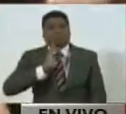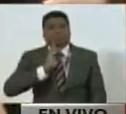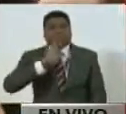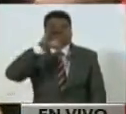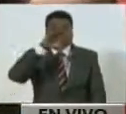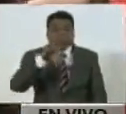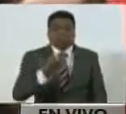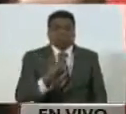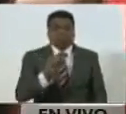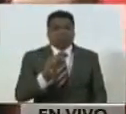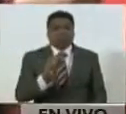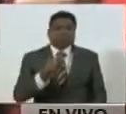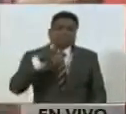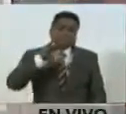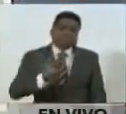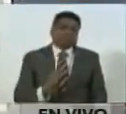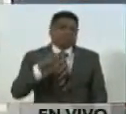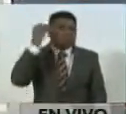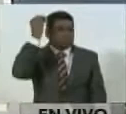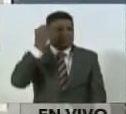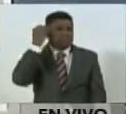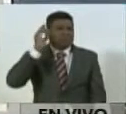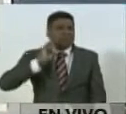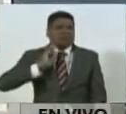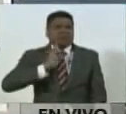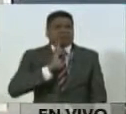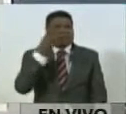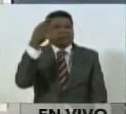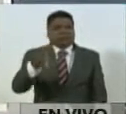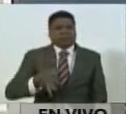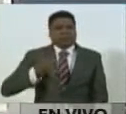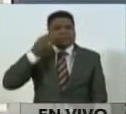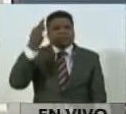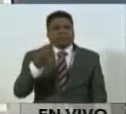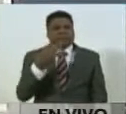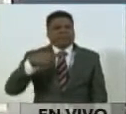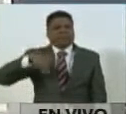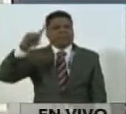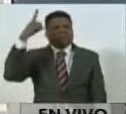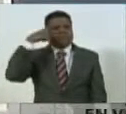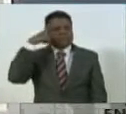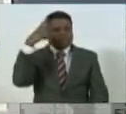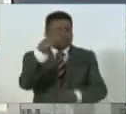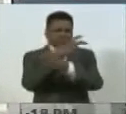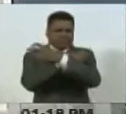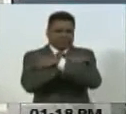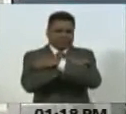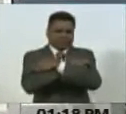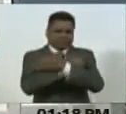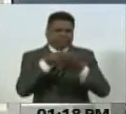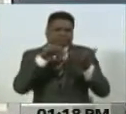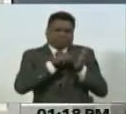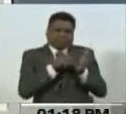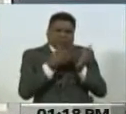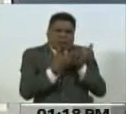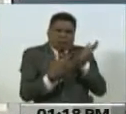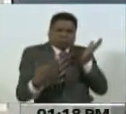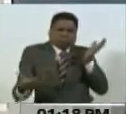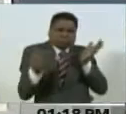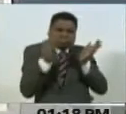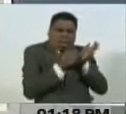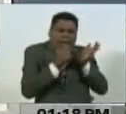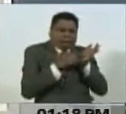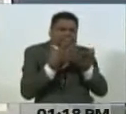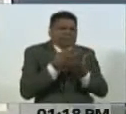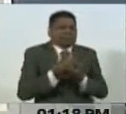retomando y rescatando el pensamiento bolivariano desde siempre. Lo llevamos en los tuétanos, lo llevamos en los genes, y el canto de Ali y el